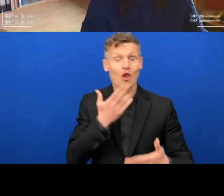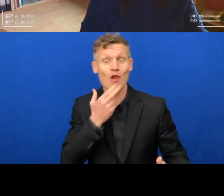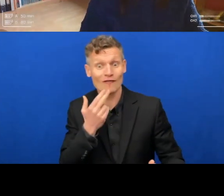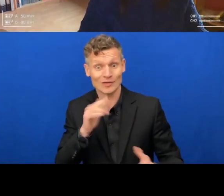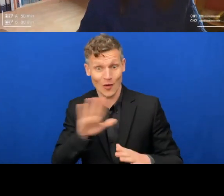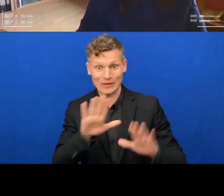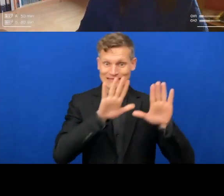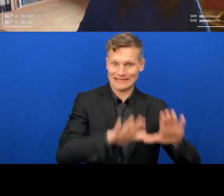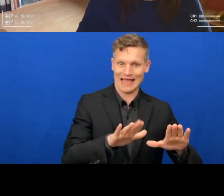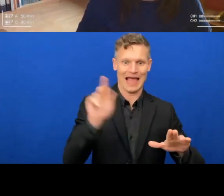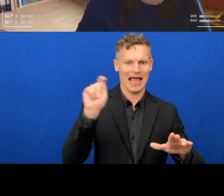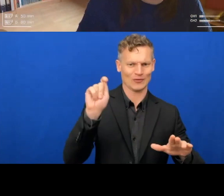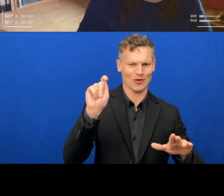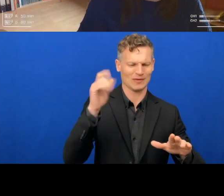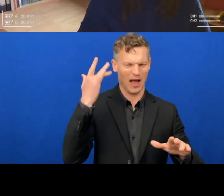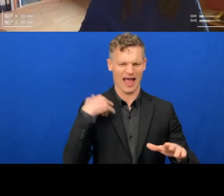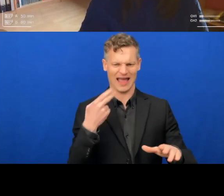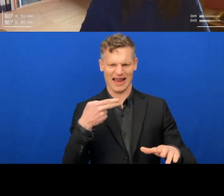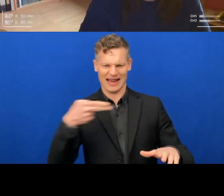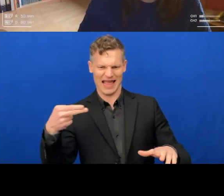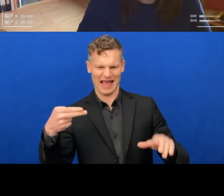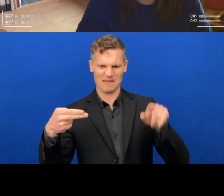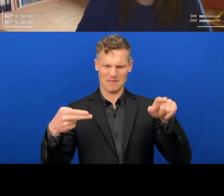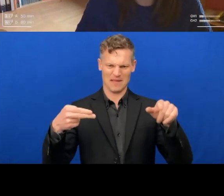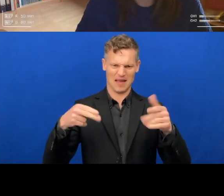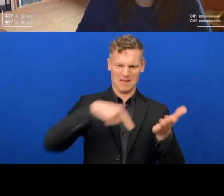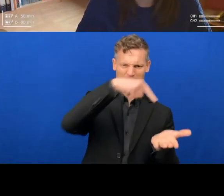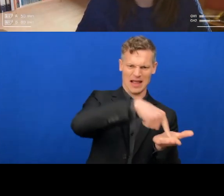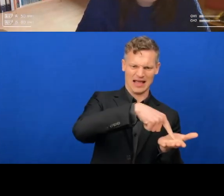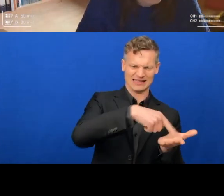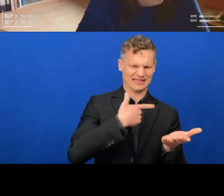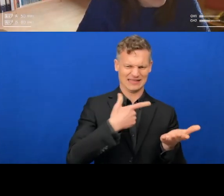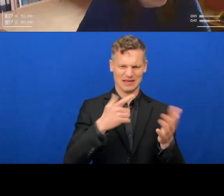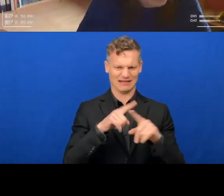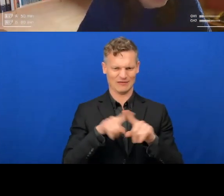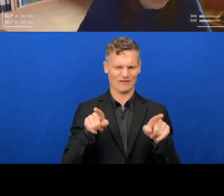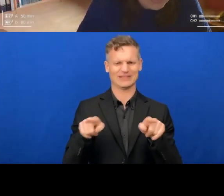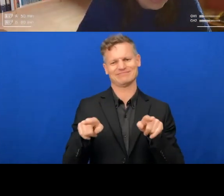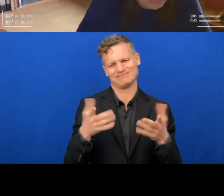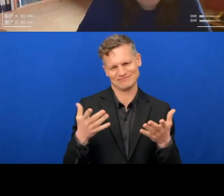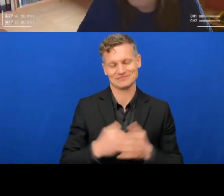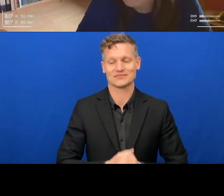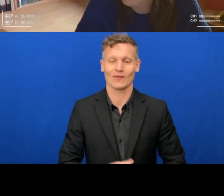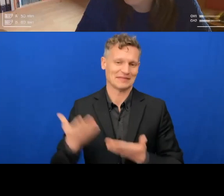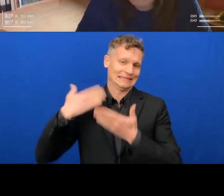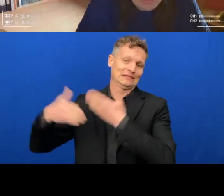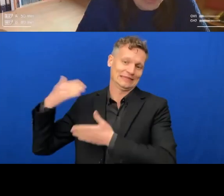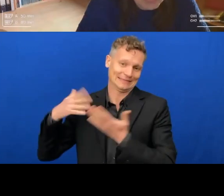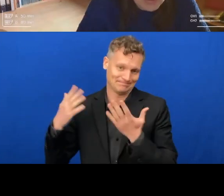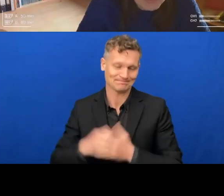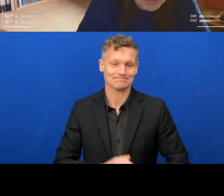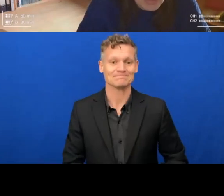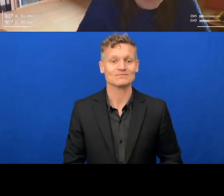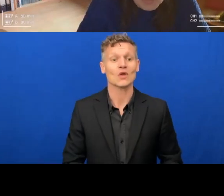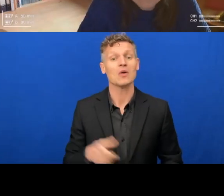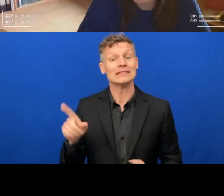allá, nos decidimos quedar en Amberes. Como ya les dije, nuestro Departamento de Estudios de Lenguas